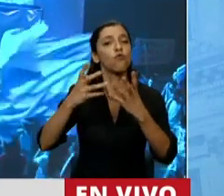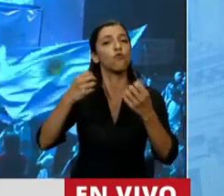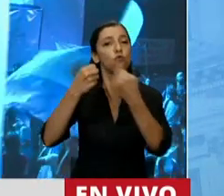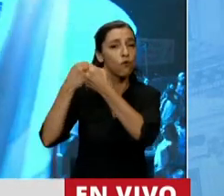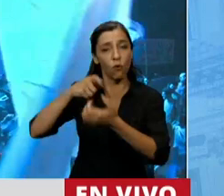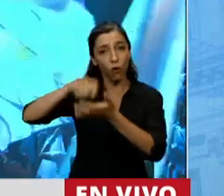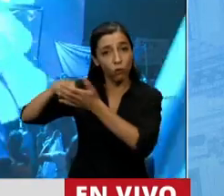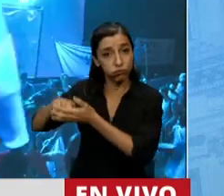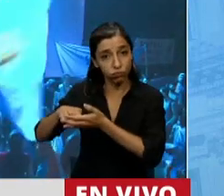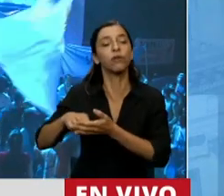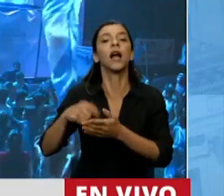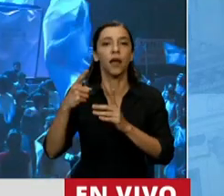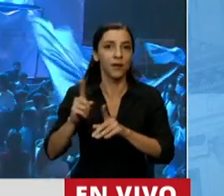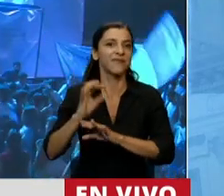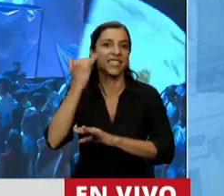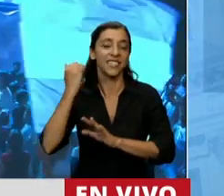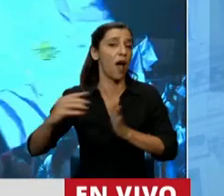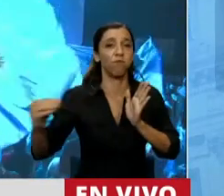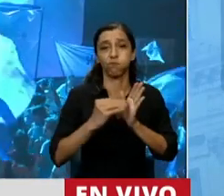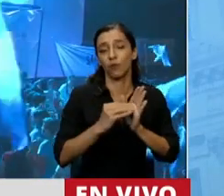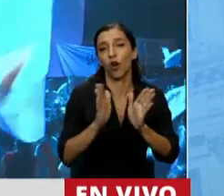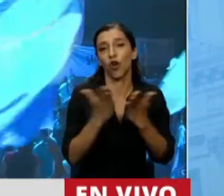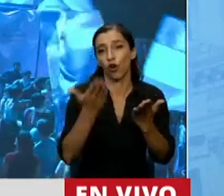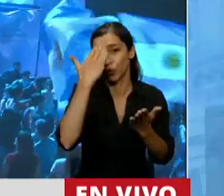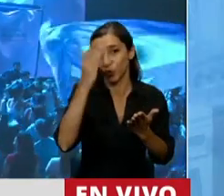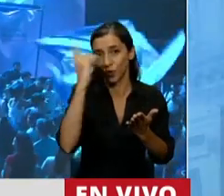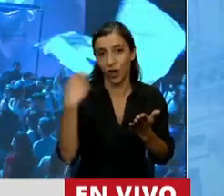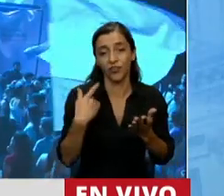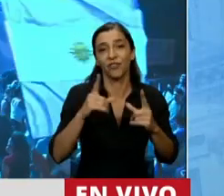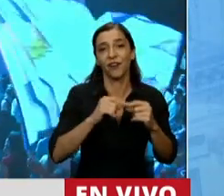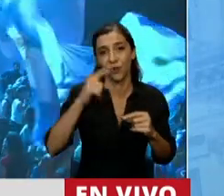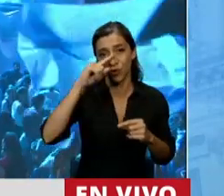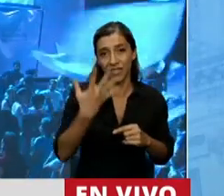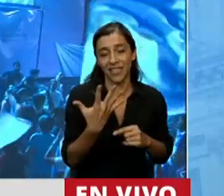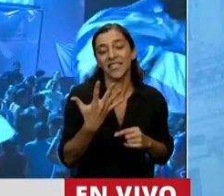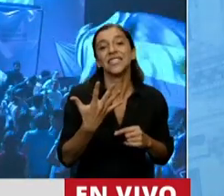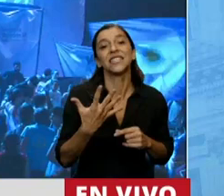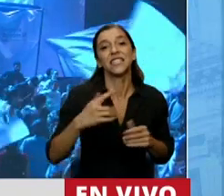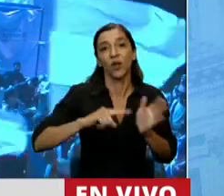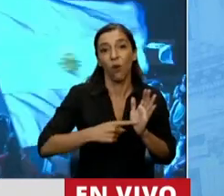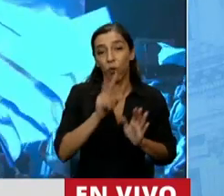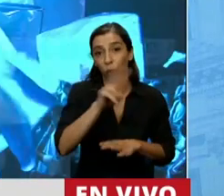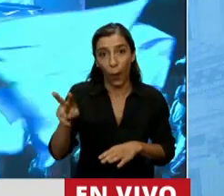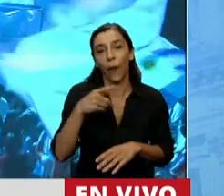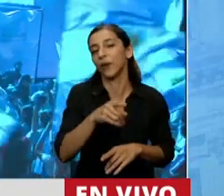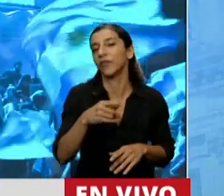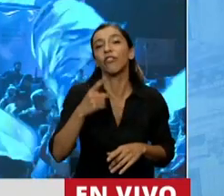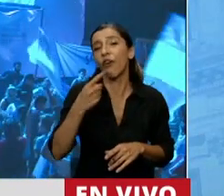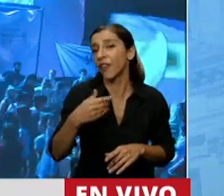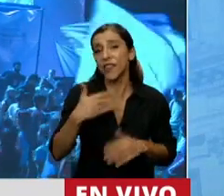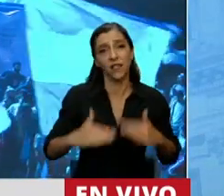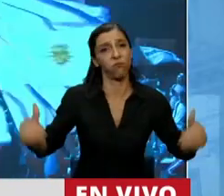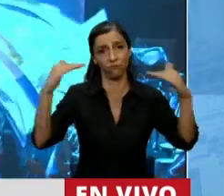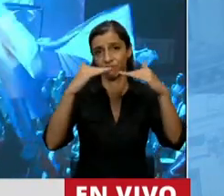del artículo 75, inciso 22, de la Constitución Nacional. Ello significa que comparte con la